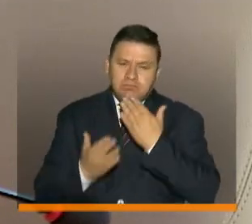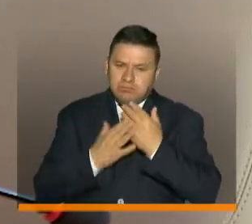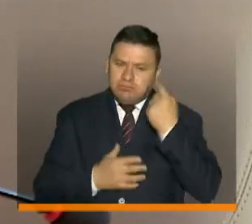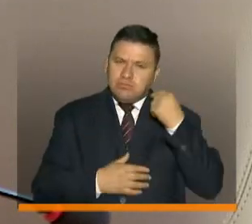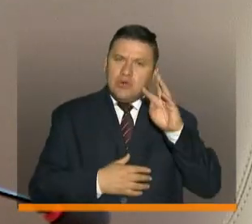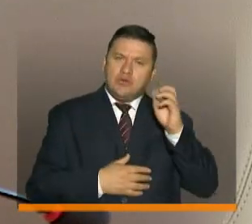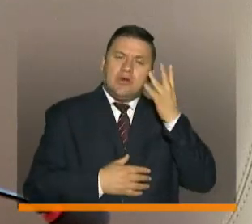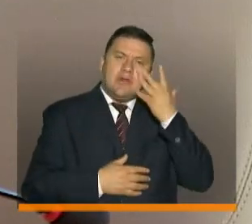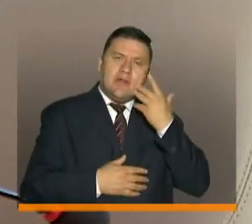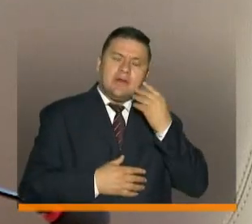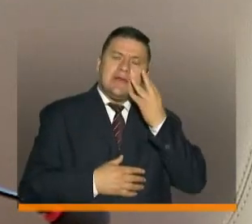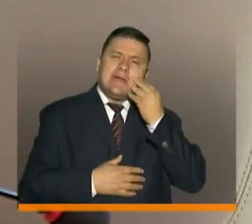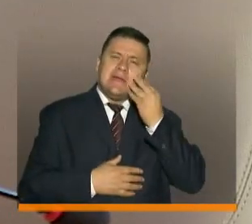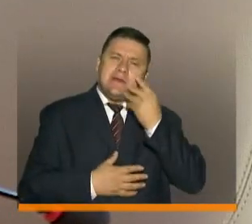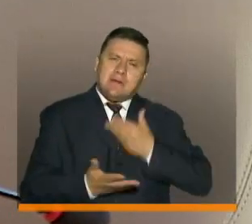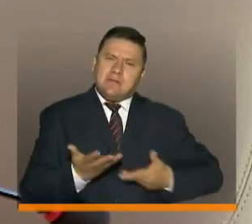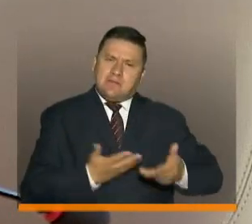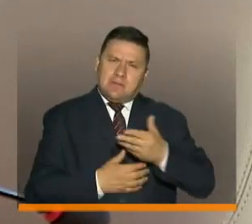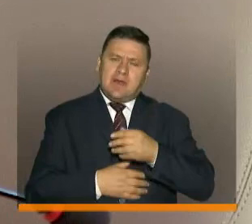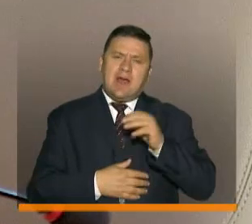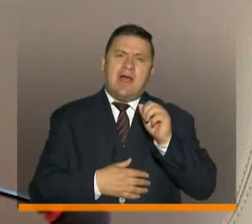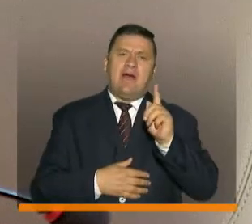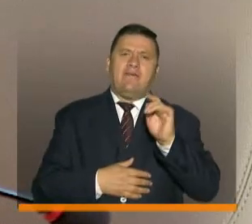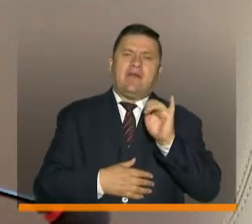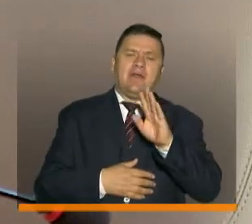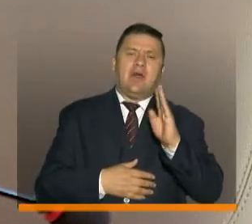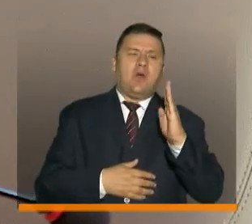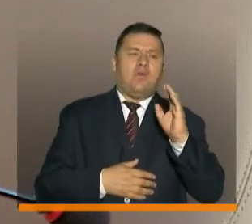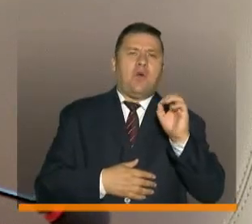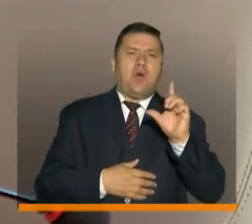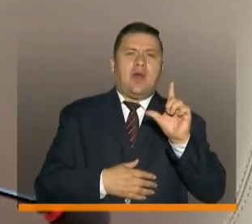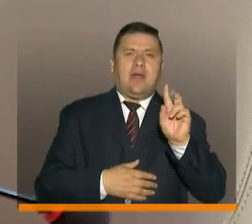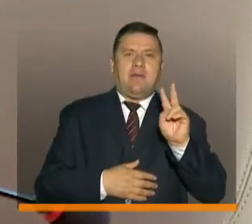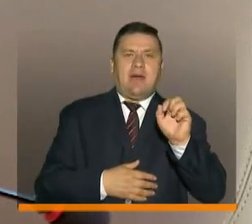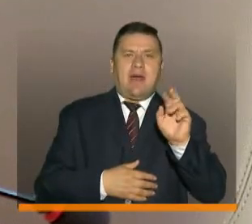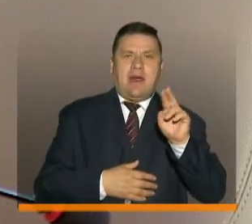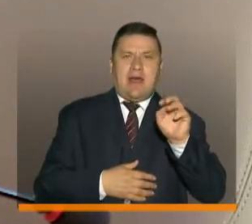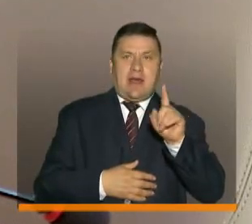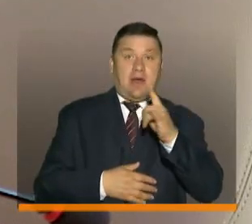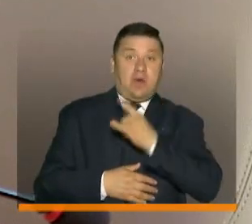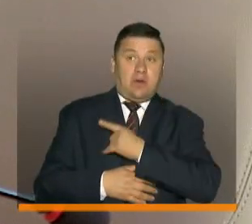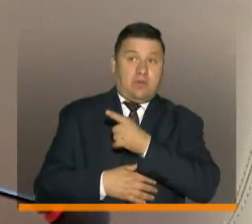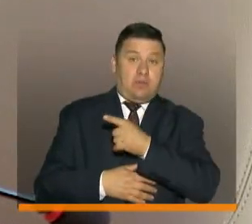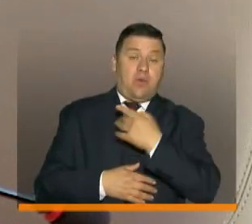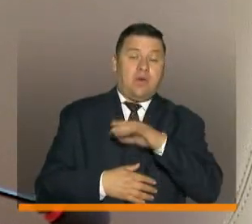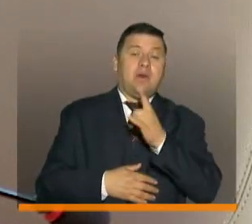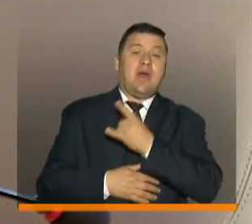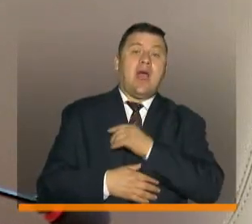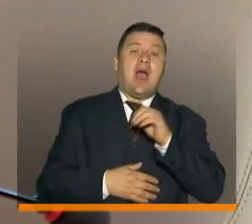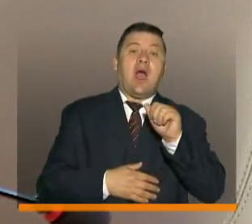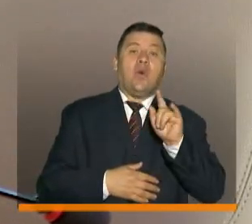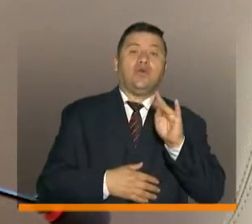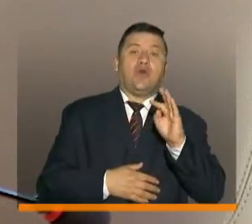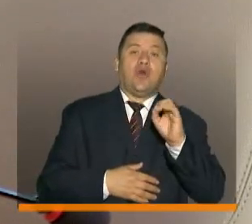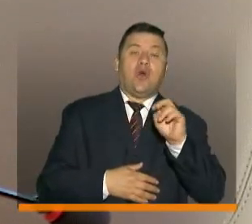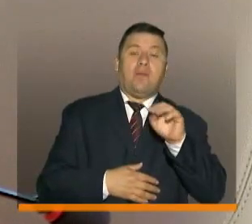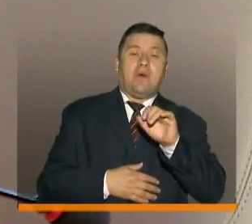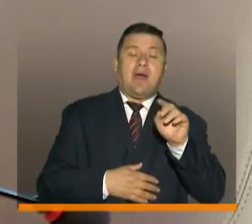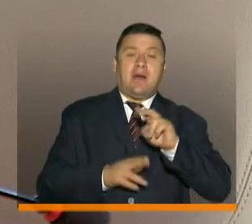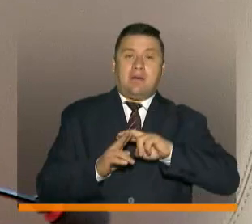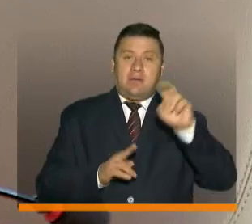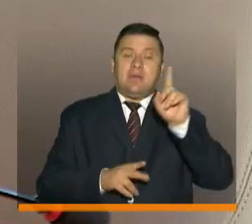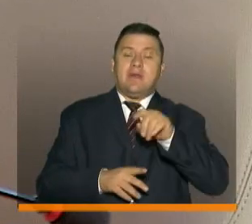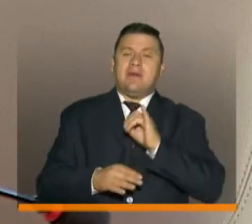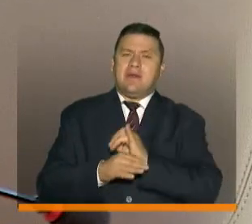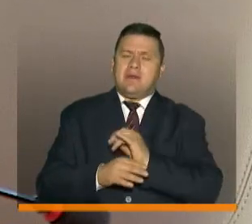8 días la experiencia que podíamos compartir de AFIT, de la Pontificia Bolivariana, y hoy también un reconocimiento a la Universidad Autónoma de Manizales, al Instituto